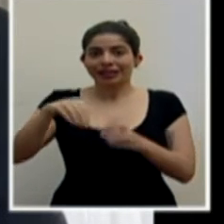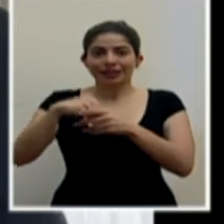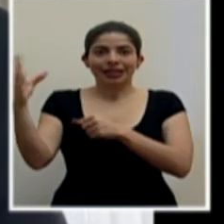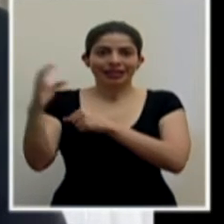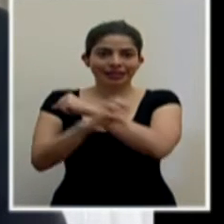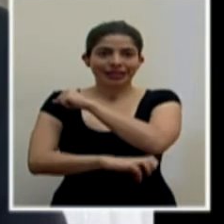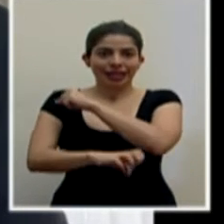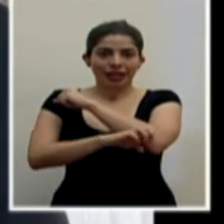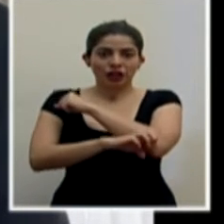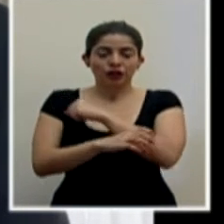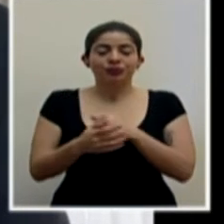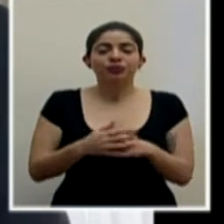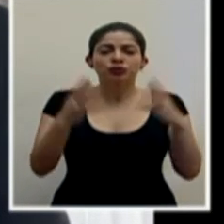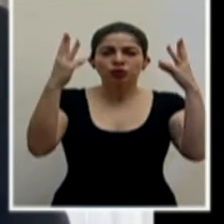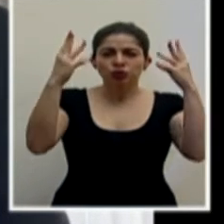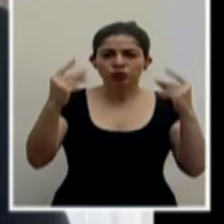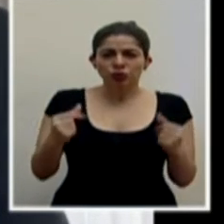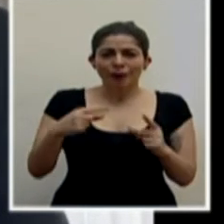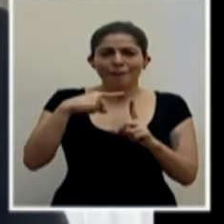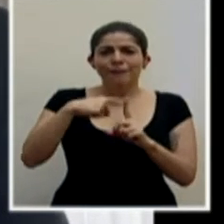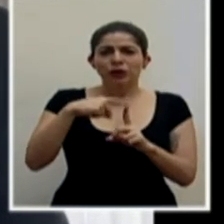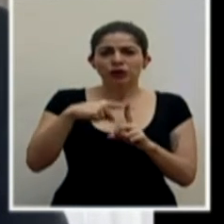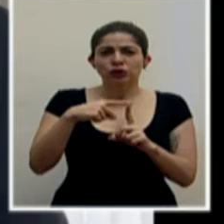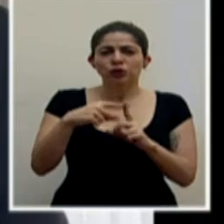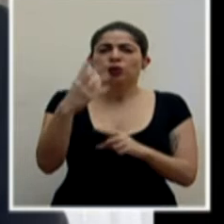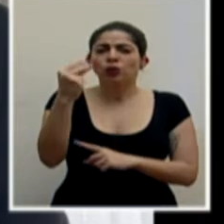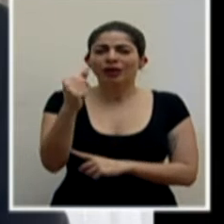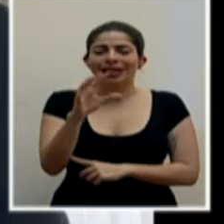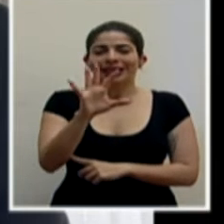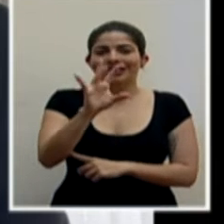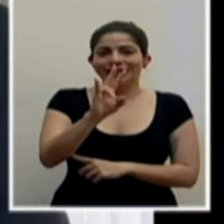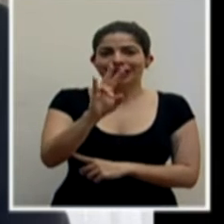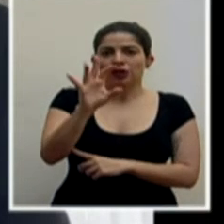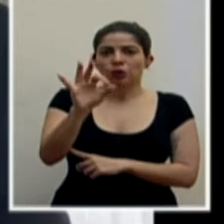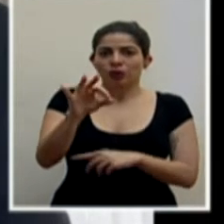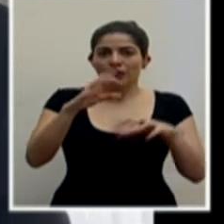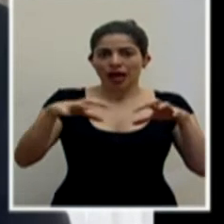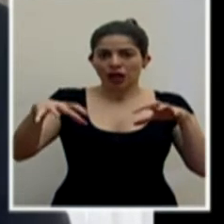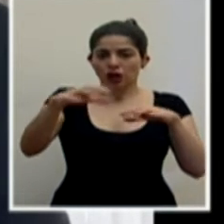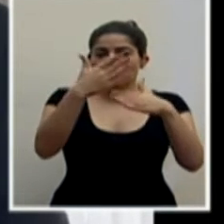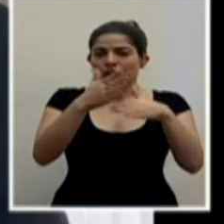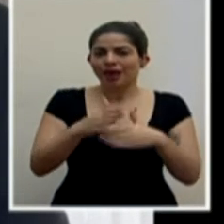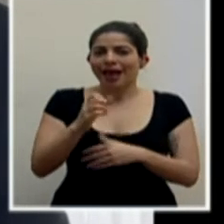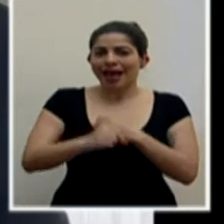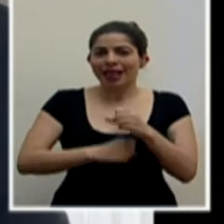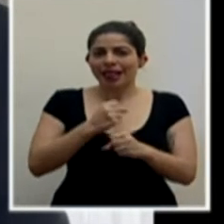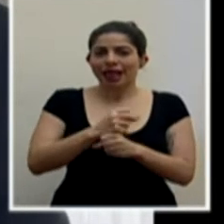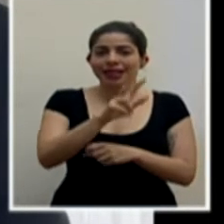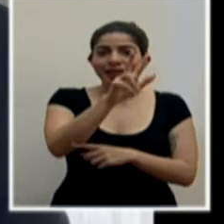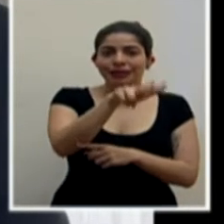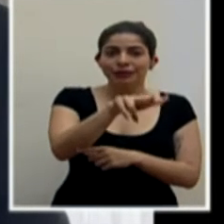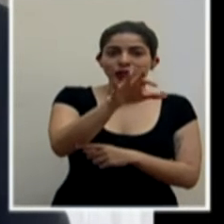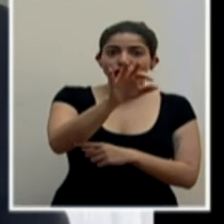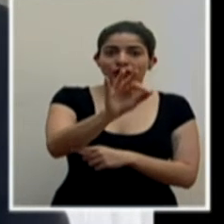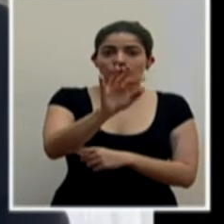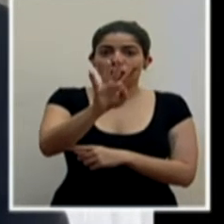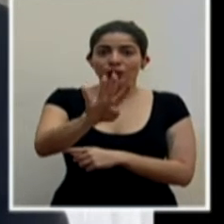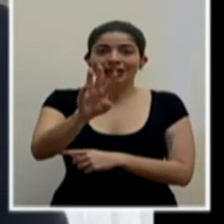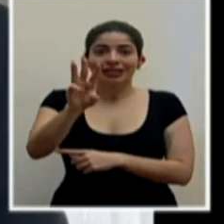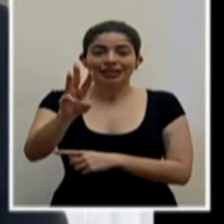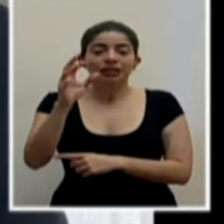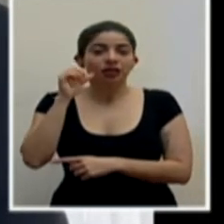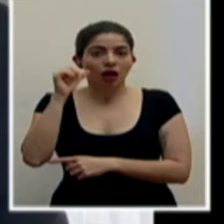son extranjeros. Se contabilizan casos positivos en 79 cantones. Por edad tenemos